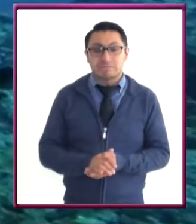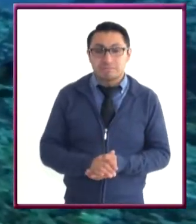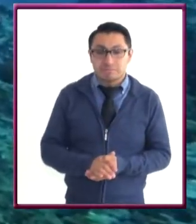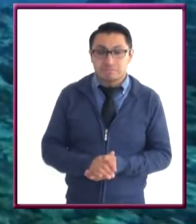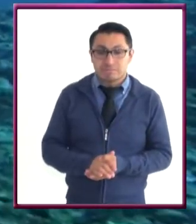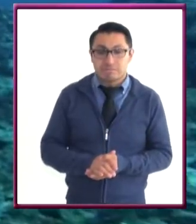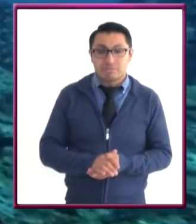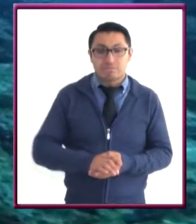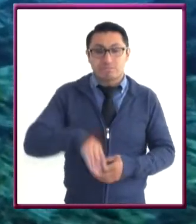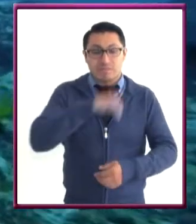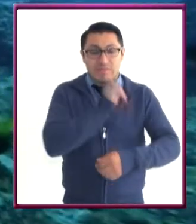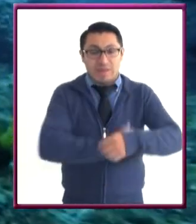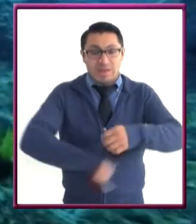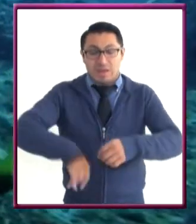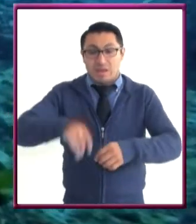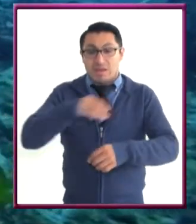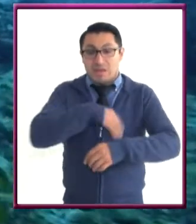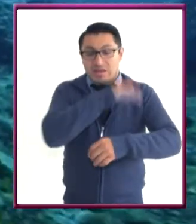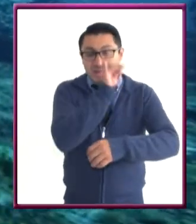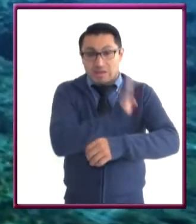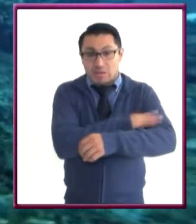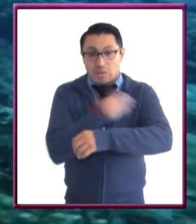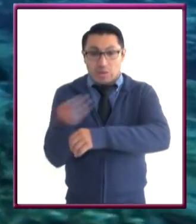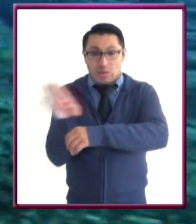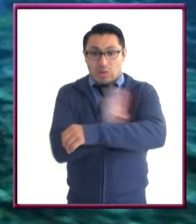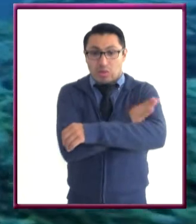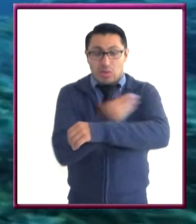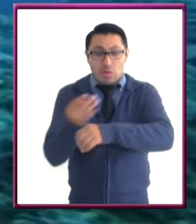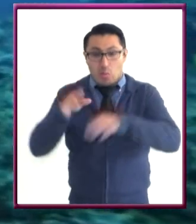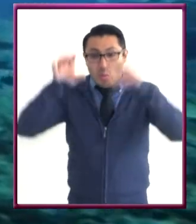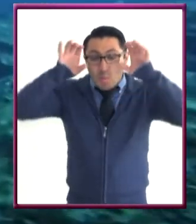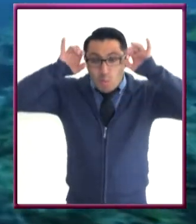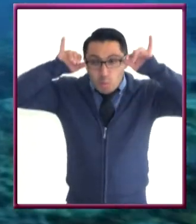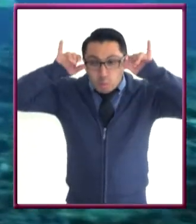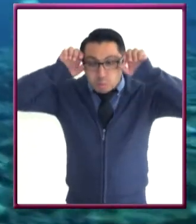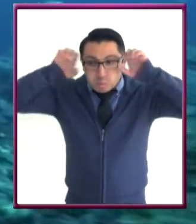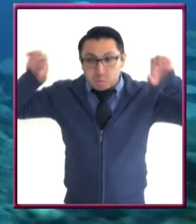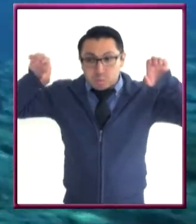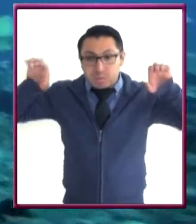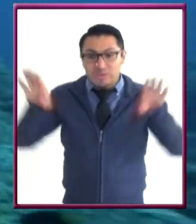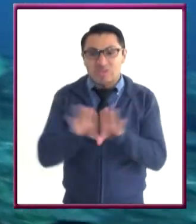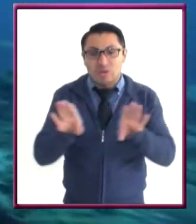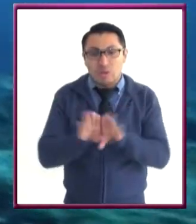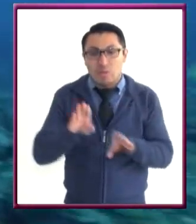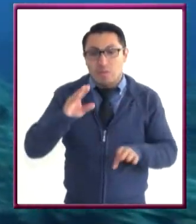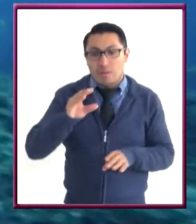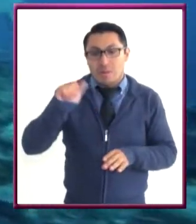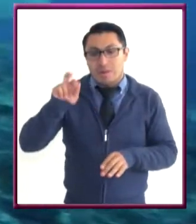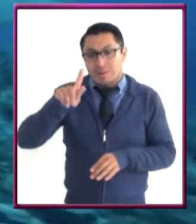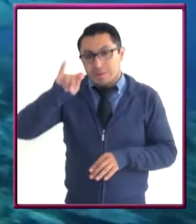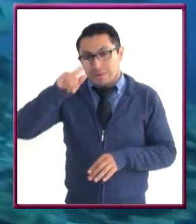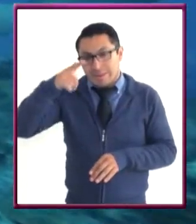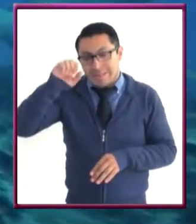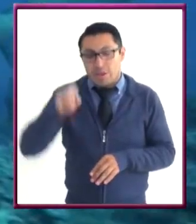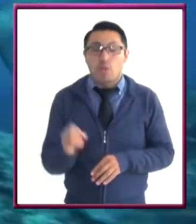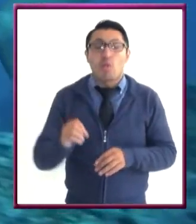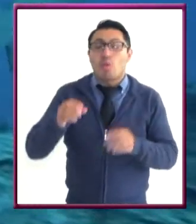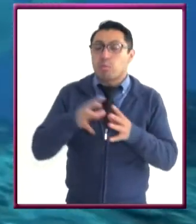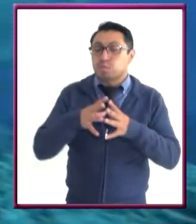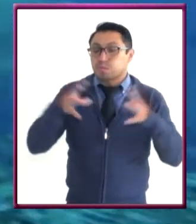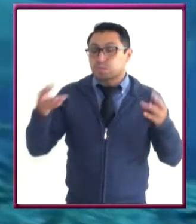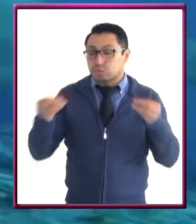La aleta de tiburón martillo tiene niveles de cartílago bastante altos y es lo que busca el mercado